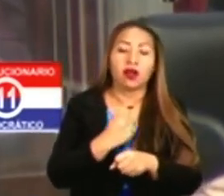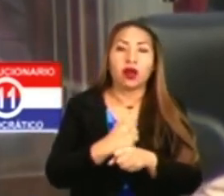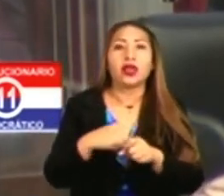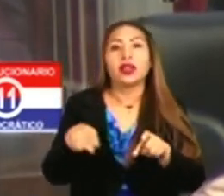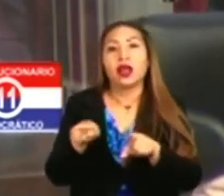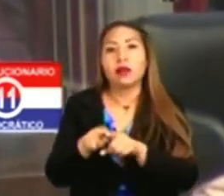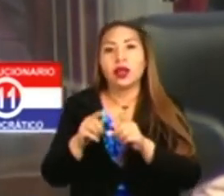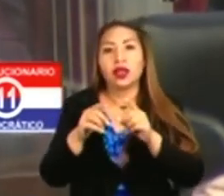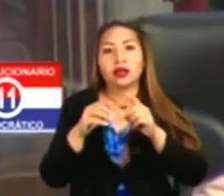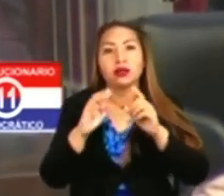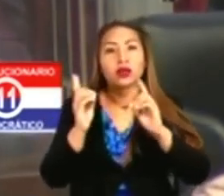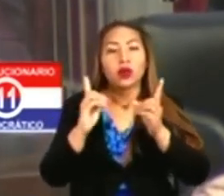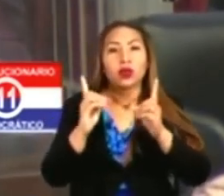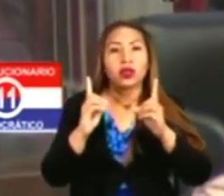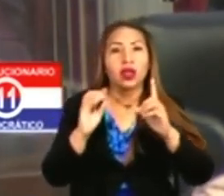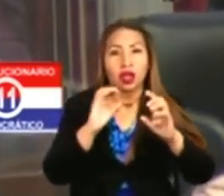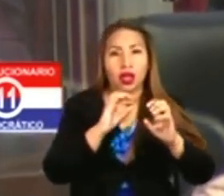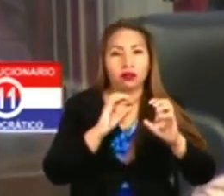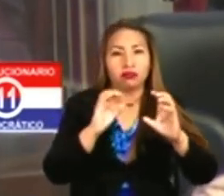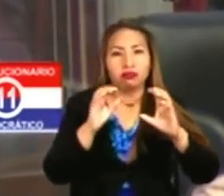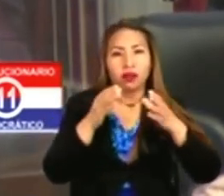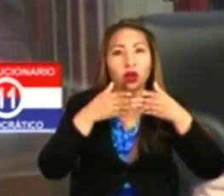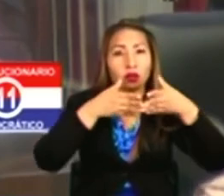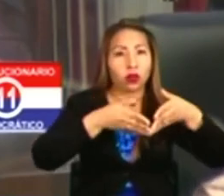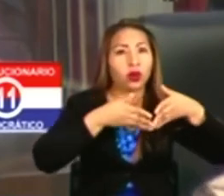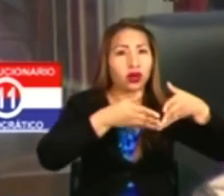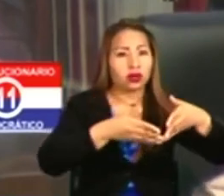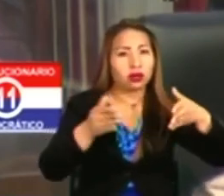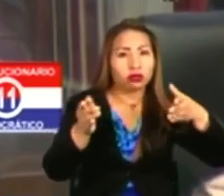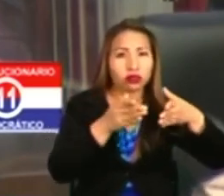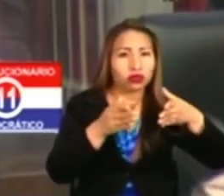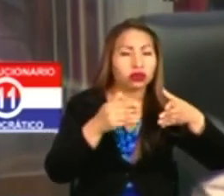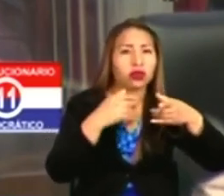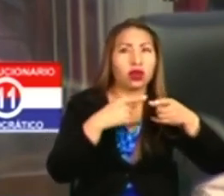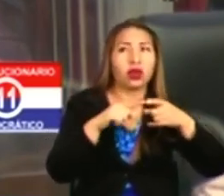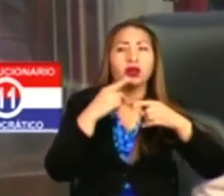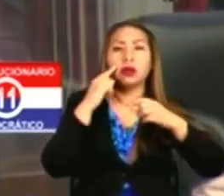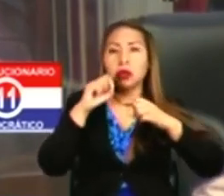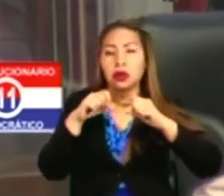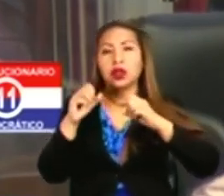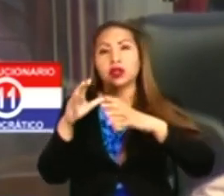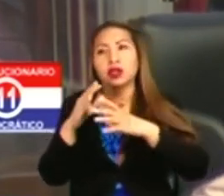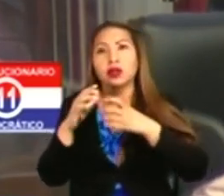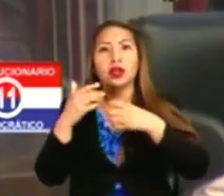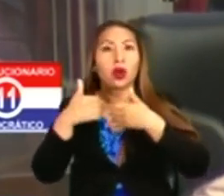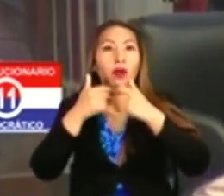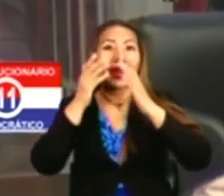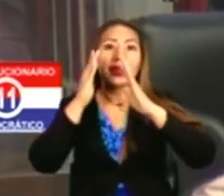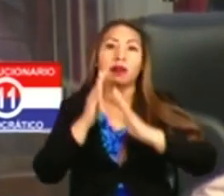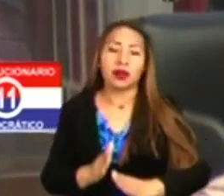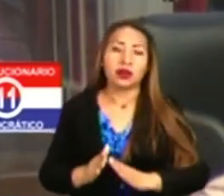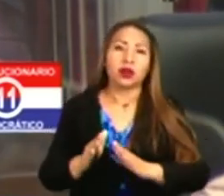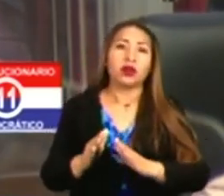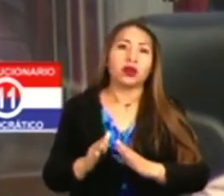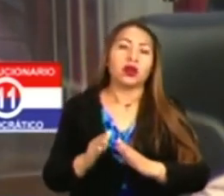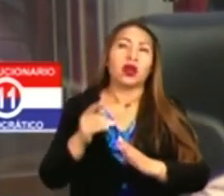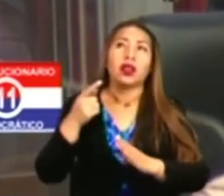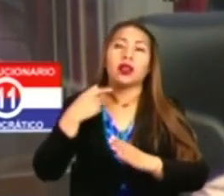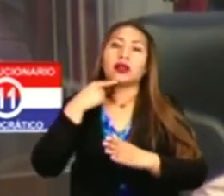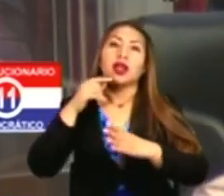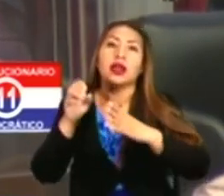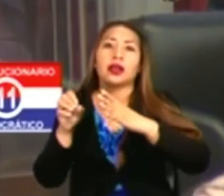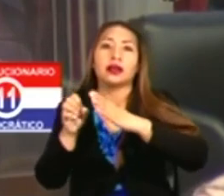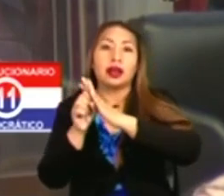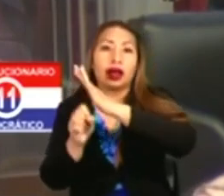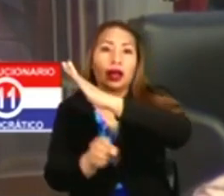Cuando decían que el canal de Panamá no lo podía administrar, ¿cuánto le dio en 85 años